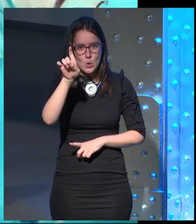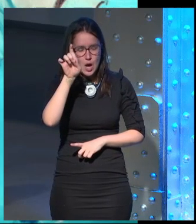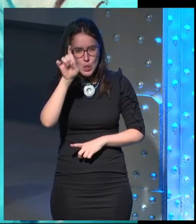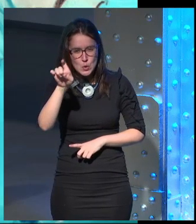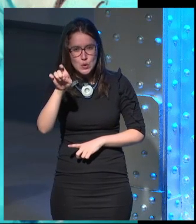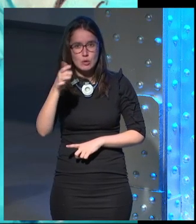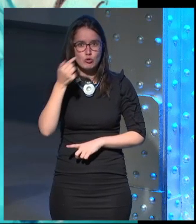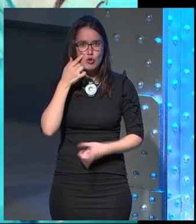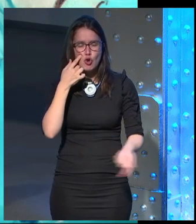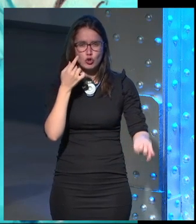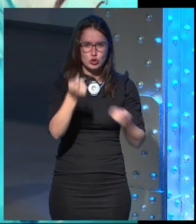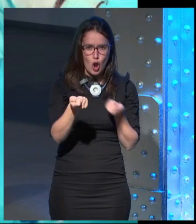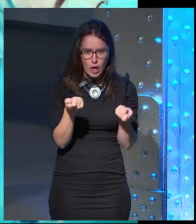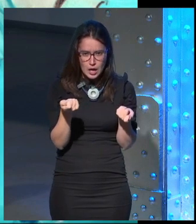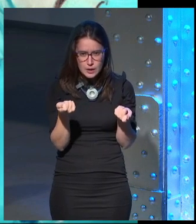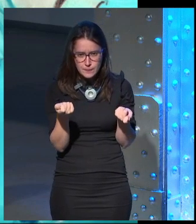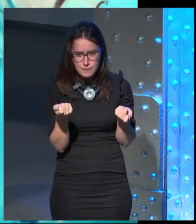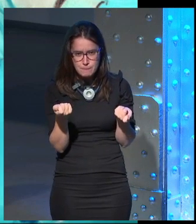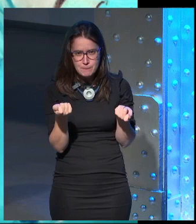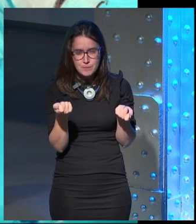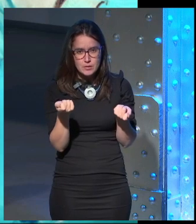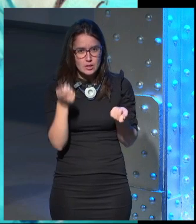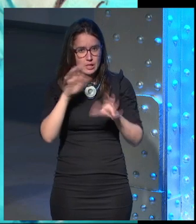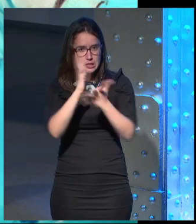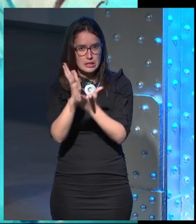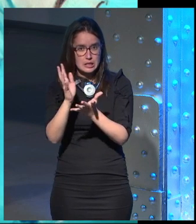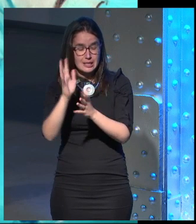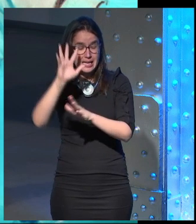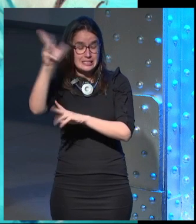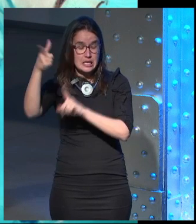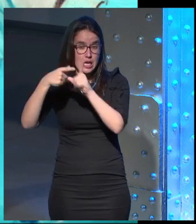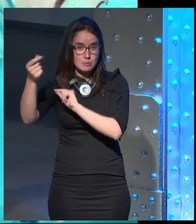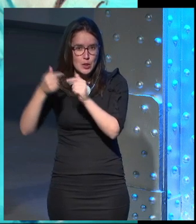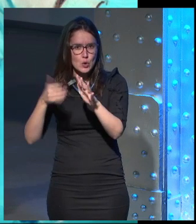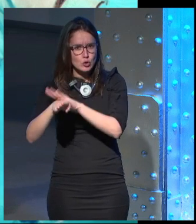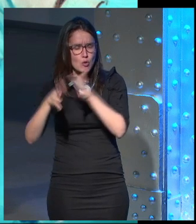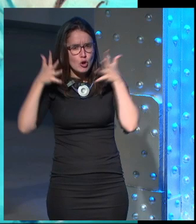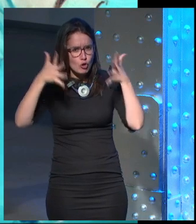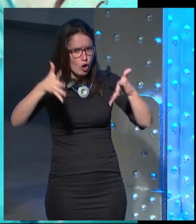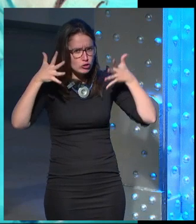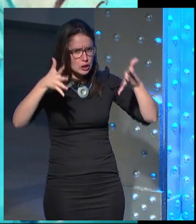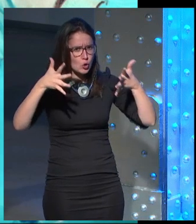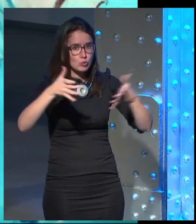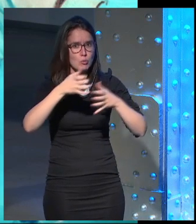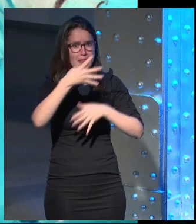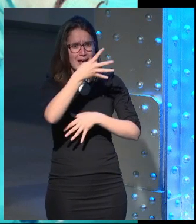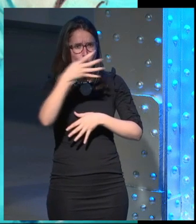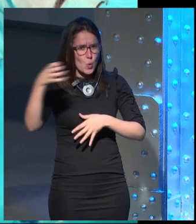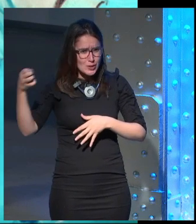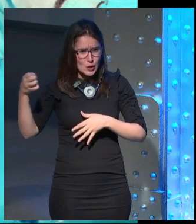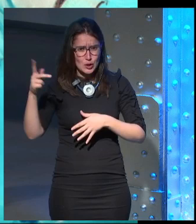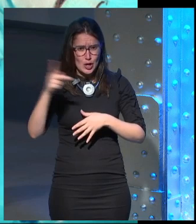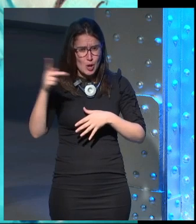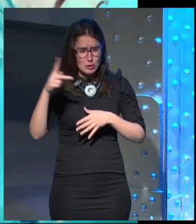y vigilar y desde ahí arriba dar consejos a pesar de que uno está a 400 kilómetros de